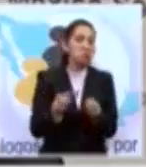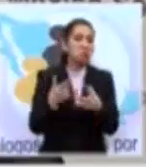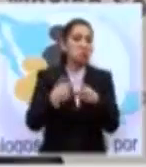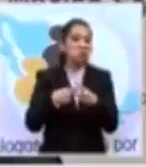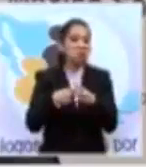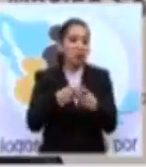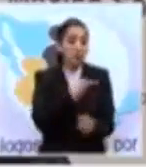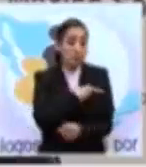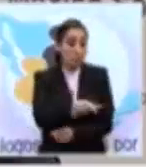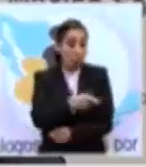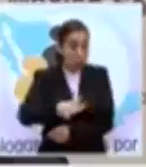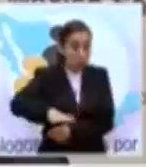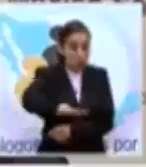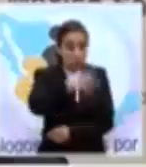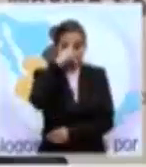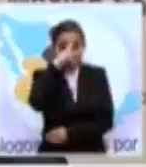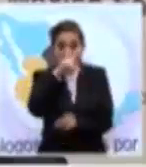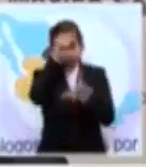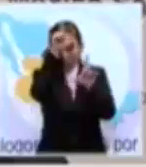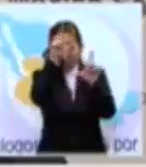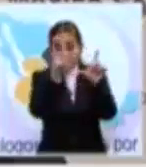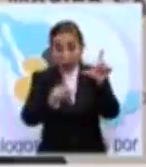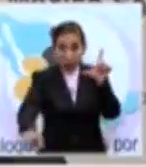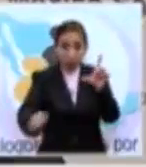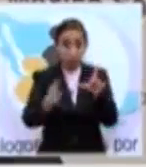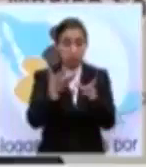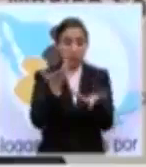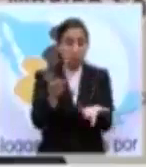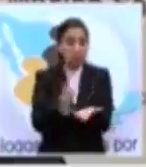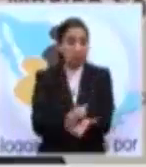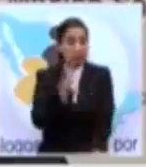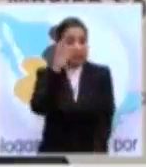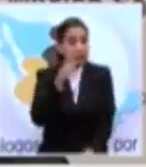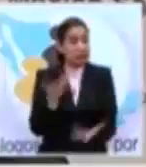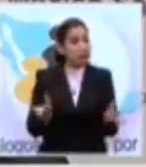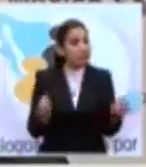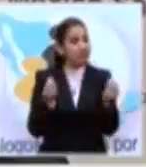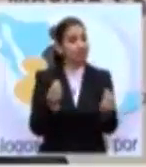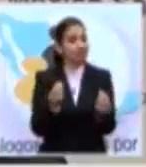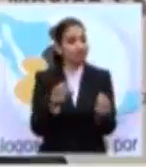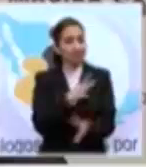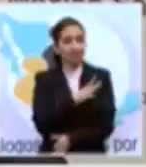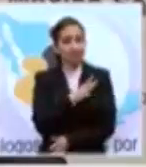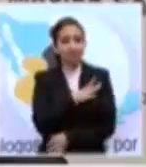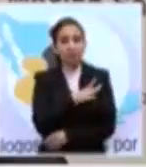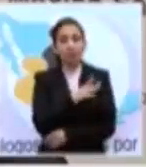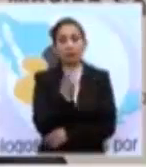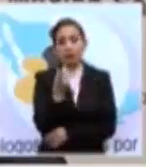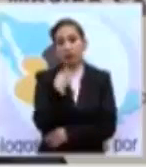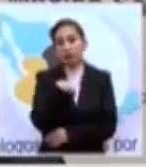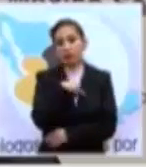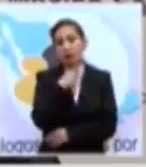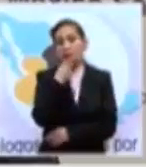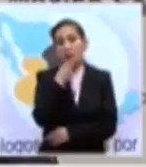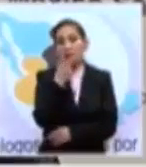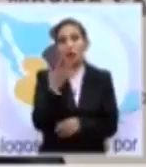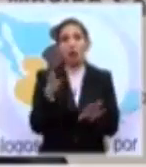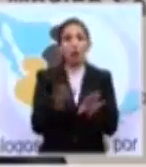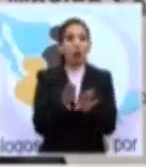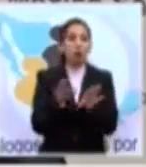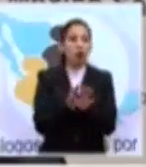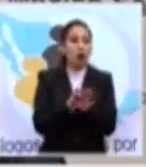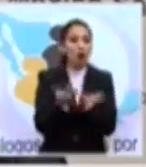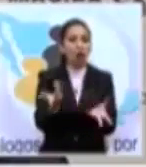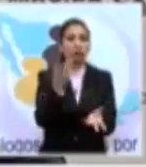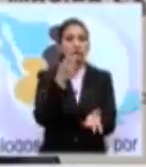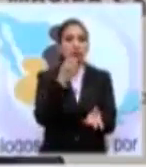pobres en nuestro país sigue siendo una cifra muy importante. Y estamos hablando no solamente de pobreza